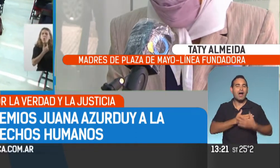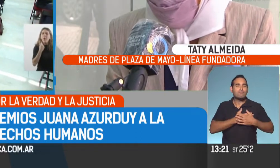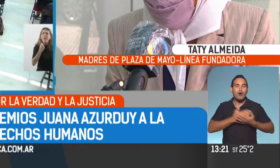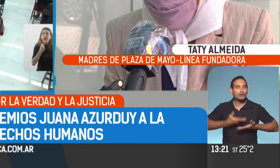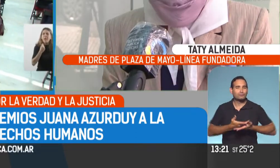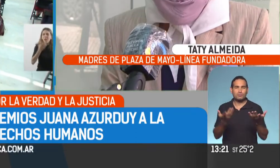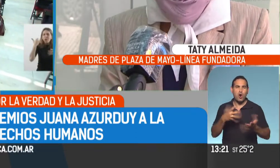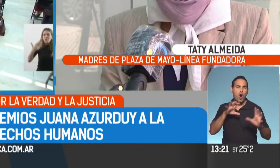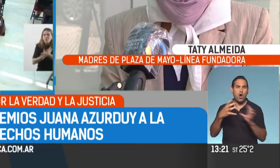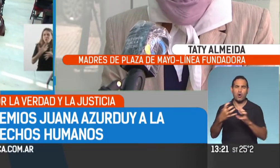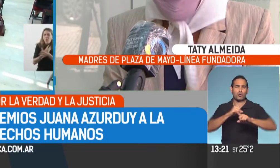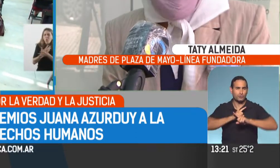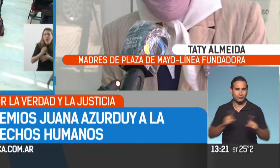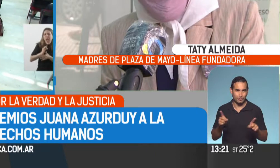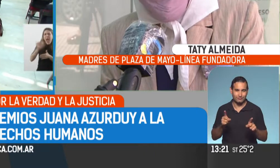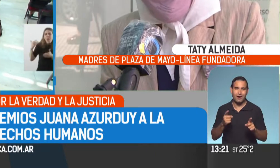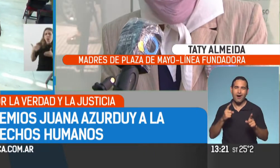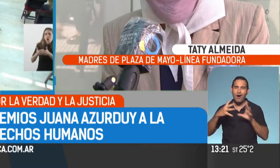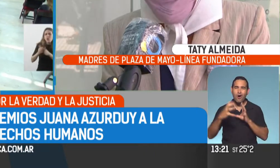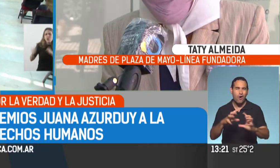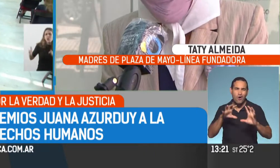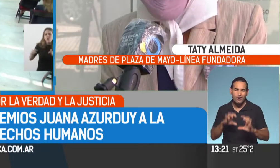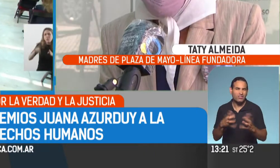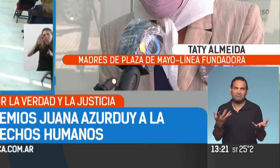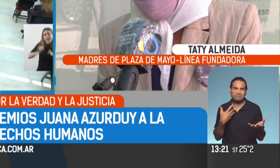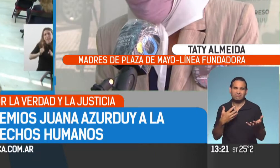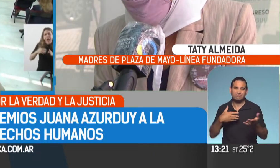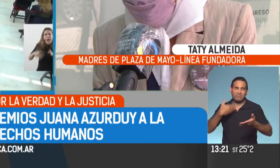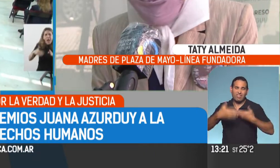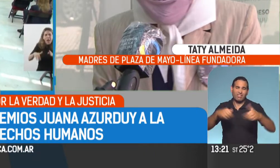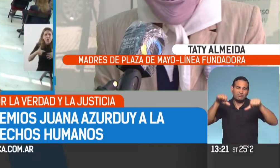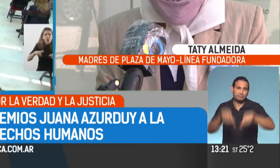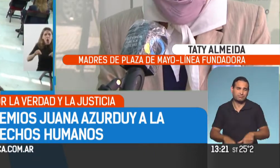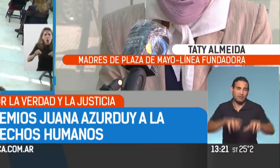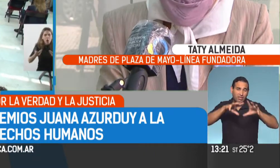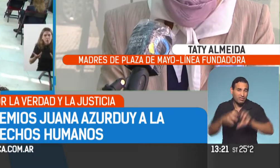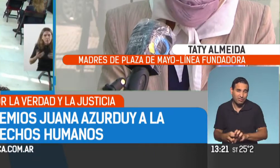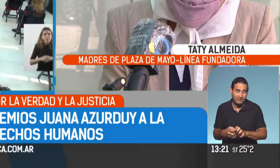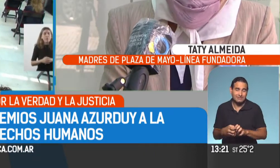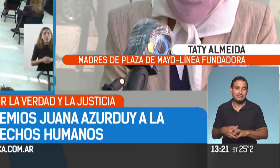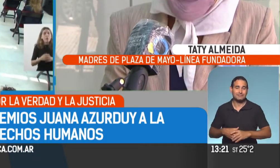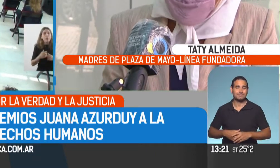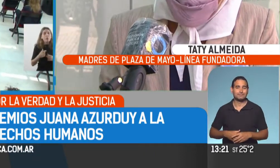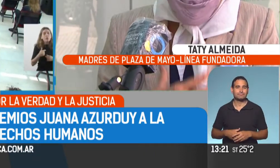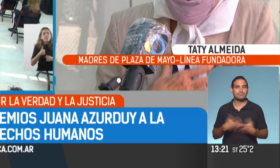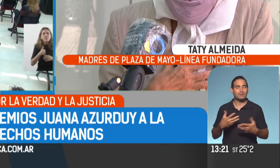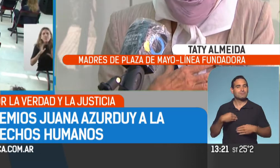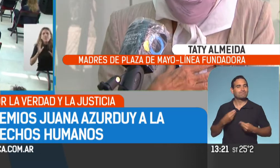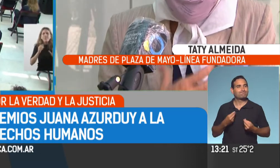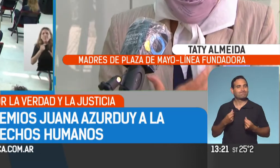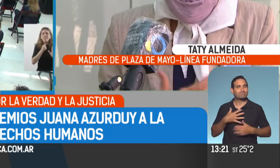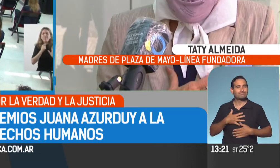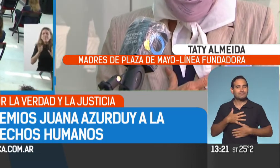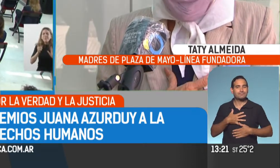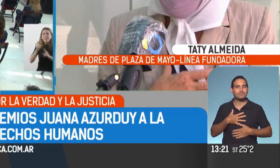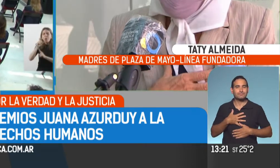no odio. El odio no construye, destruye. Así que es una sensación, a mí